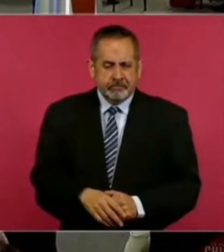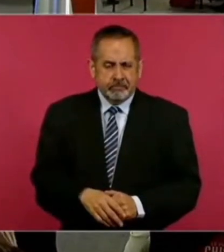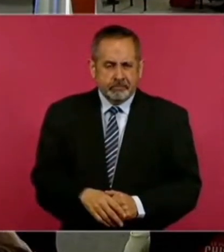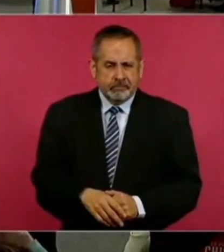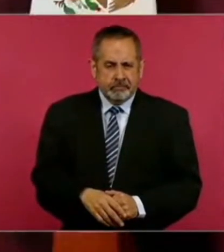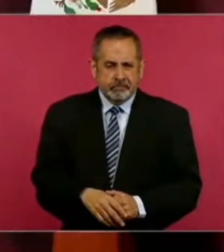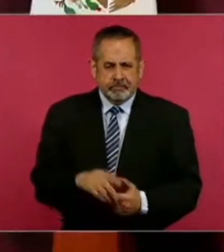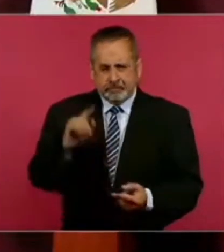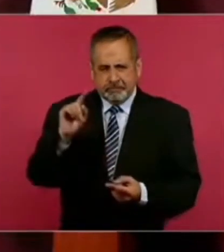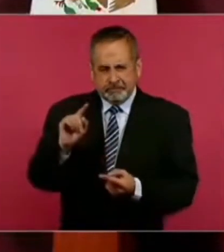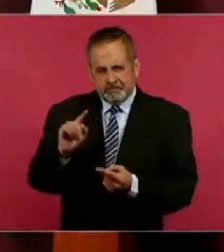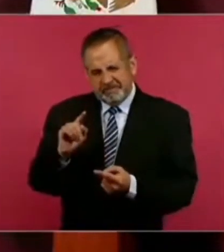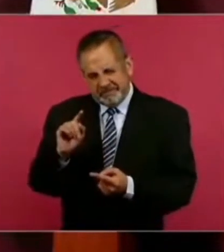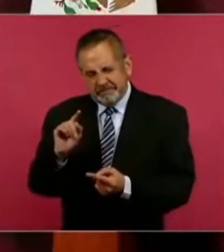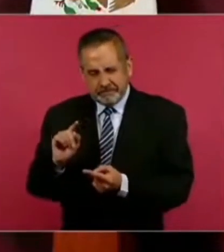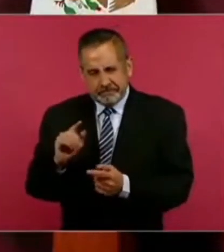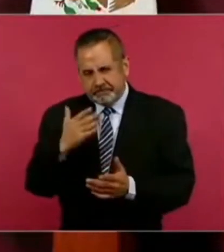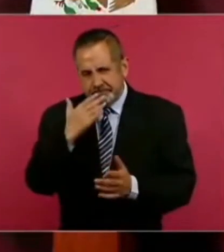muy rogado, pero